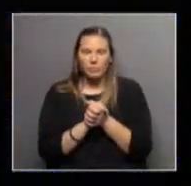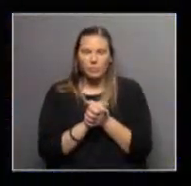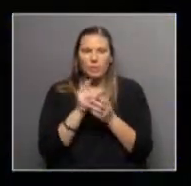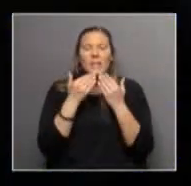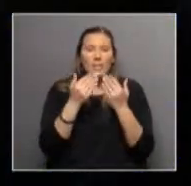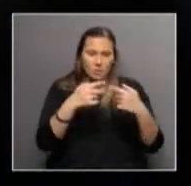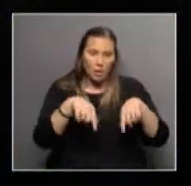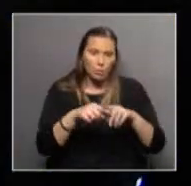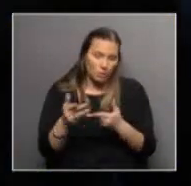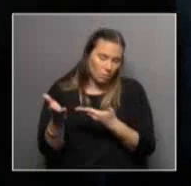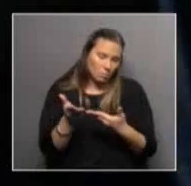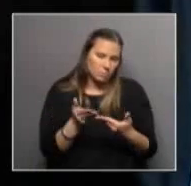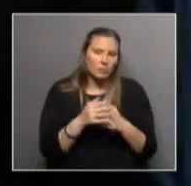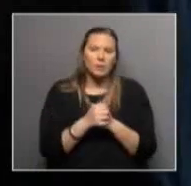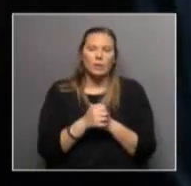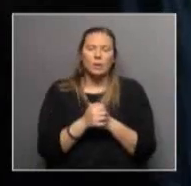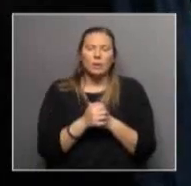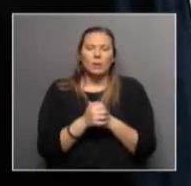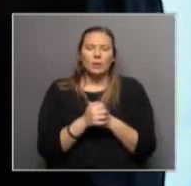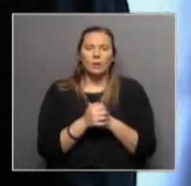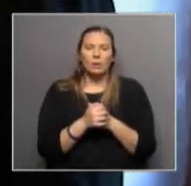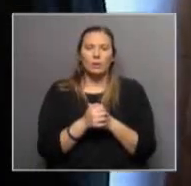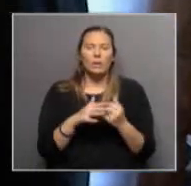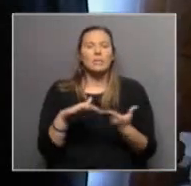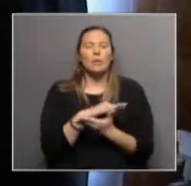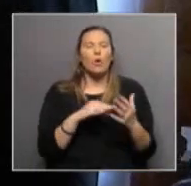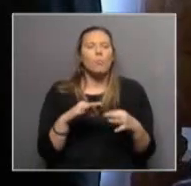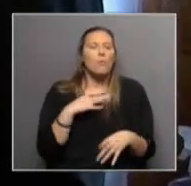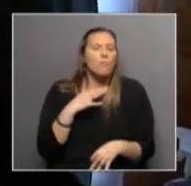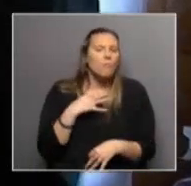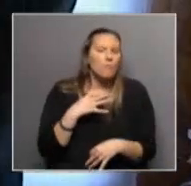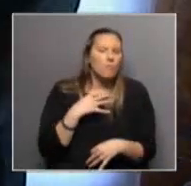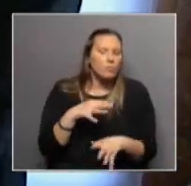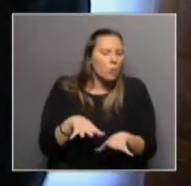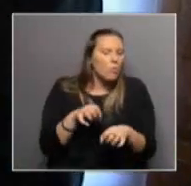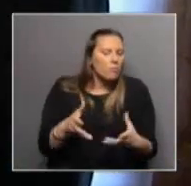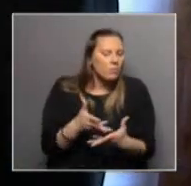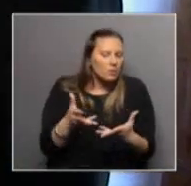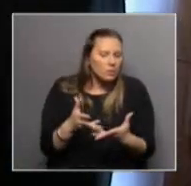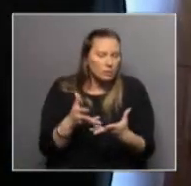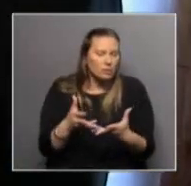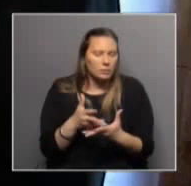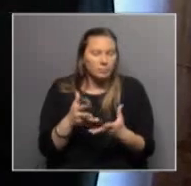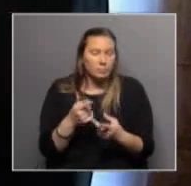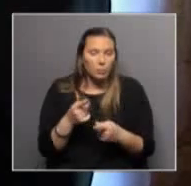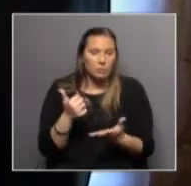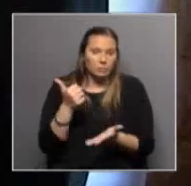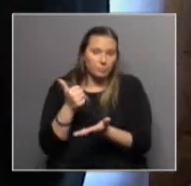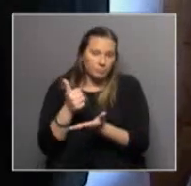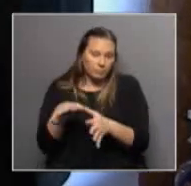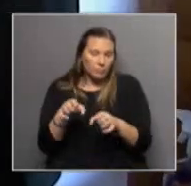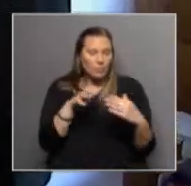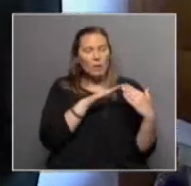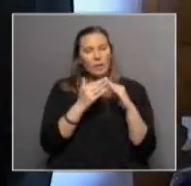Gracias a ustedes por recibirnos. ¿En qué condiciones están viviendo? ¿Qué es lo que más se precisa? Vos estás ahí en el Aquiles Lanza y además colaborando acá. ¿Cómo